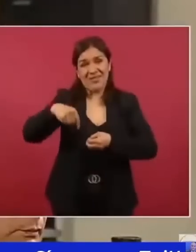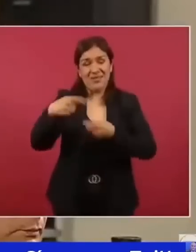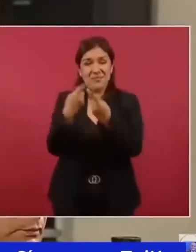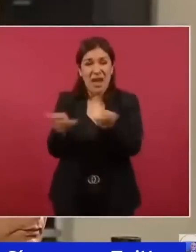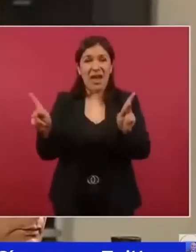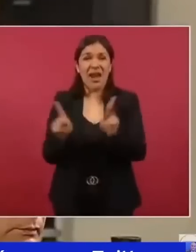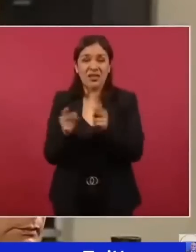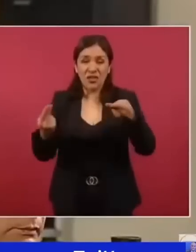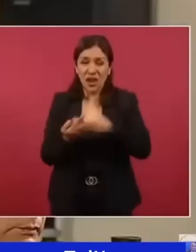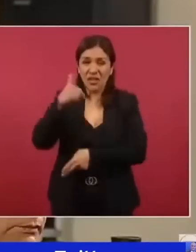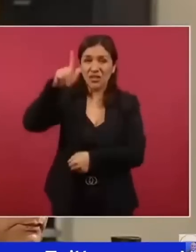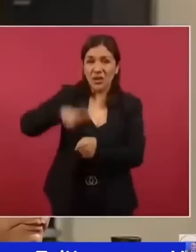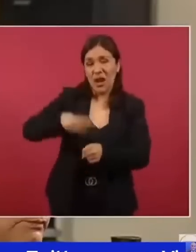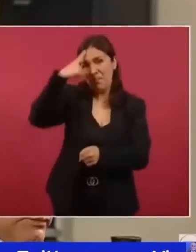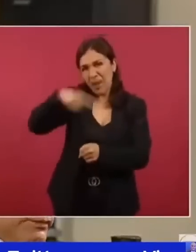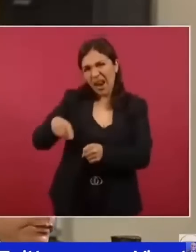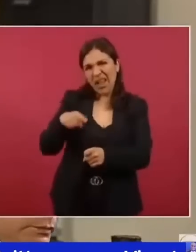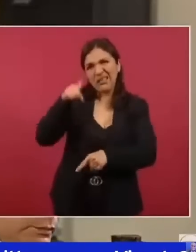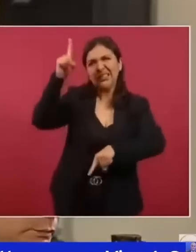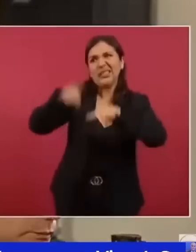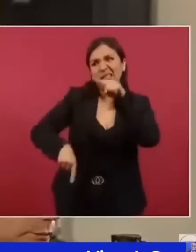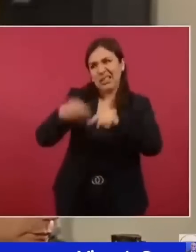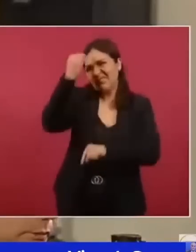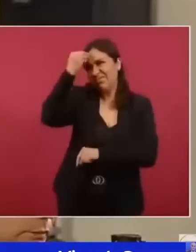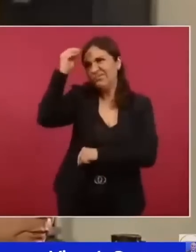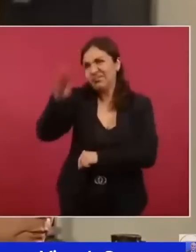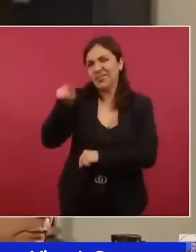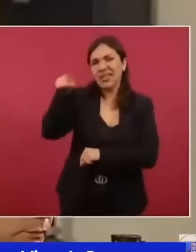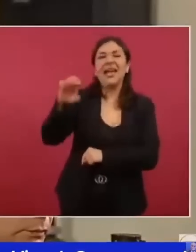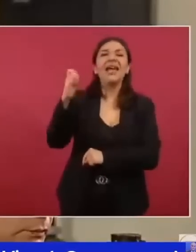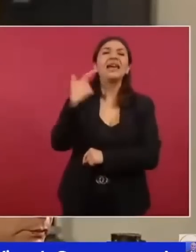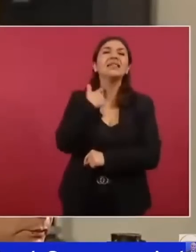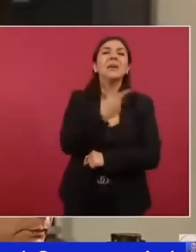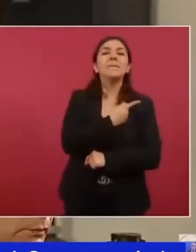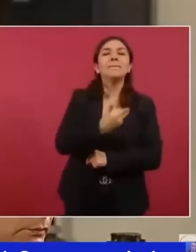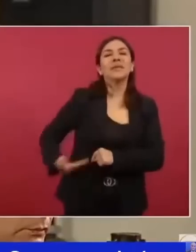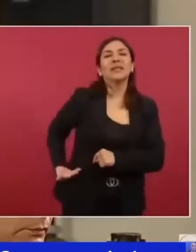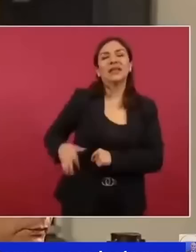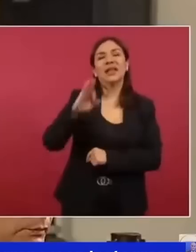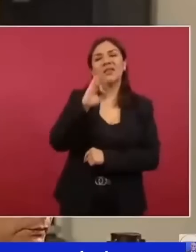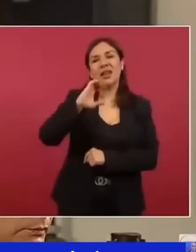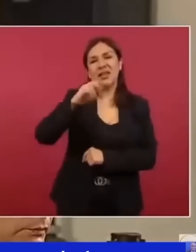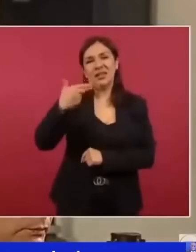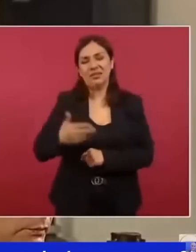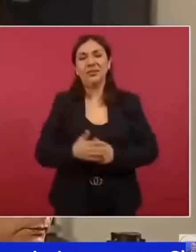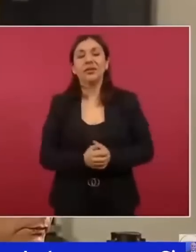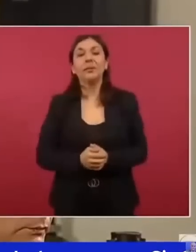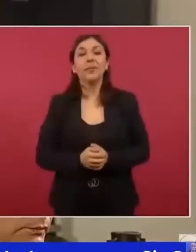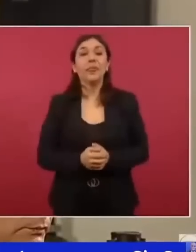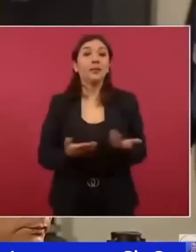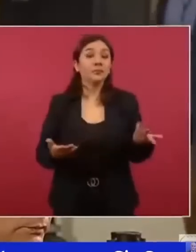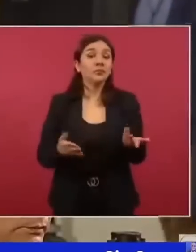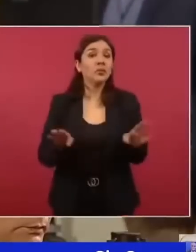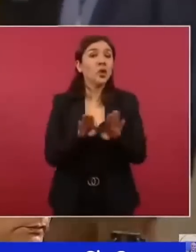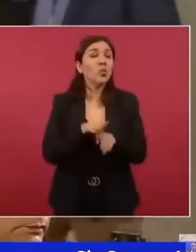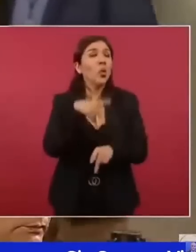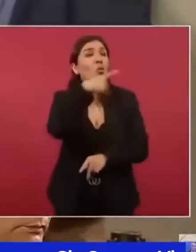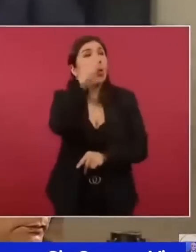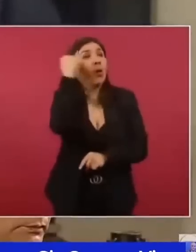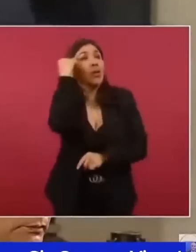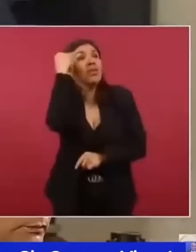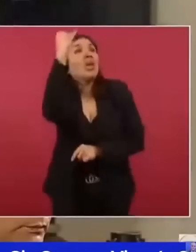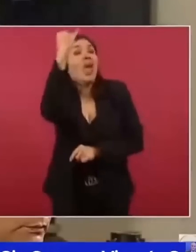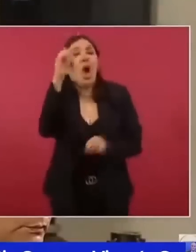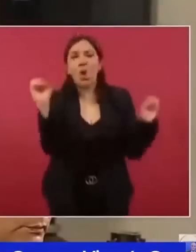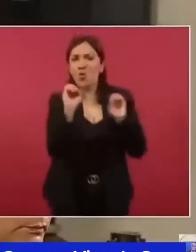para golpear por esta vía al expresidente Felipe Calderón, que en una ocurrencia, no estrategia,